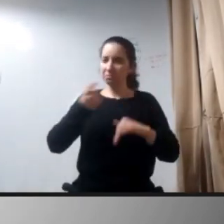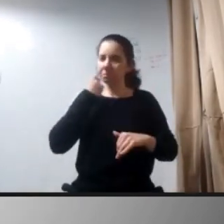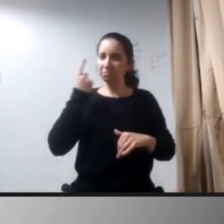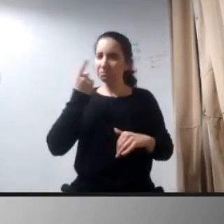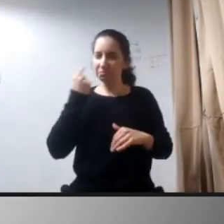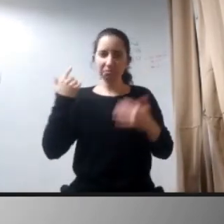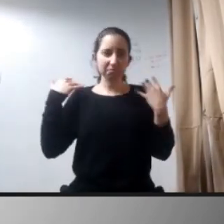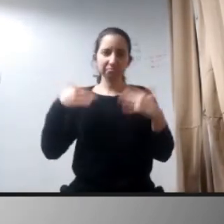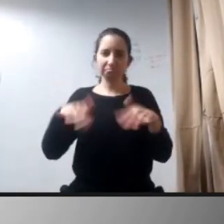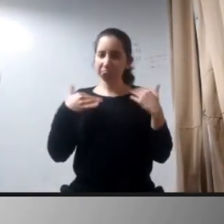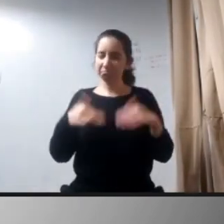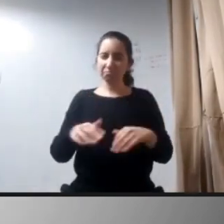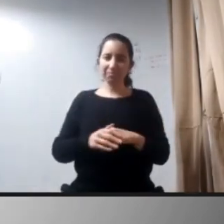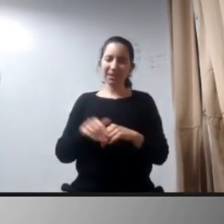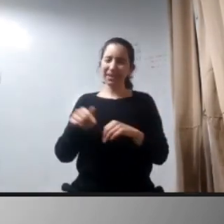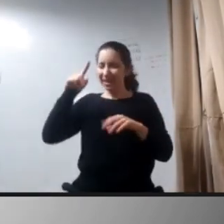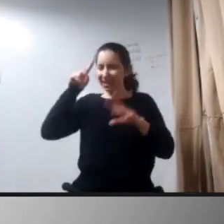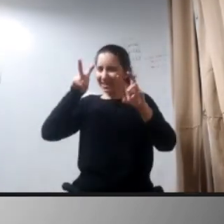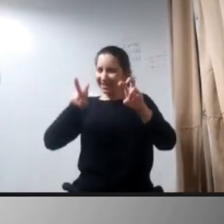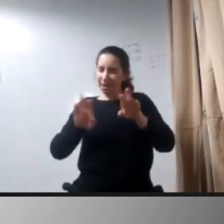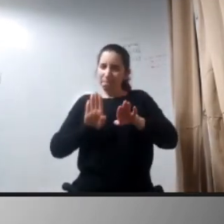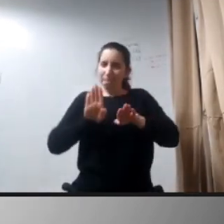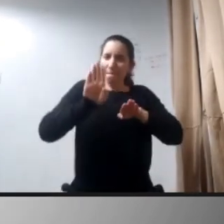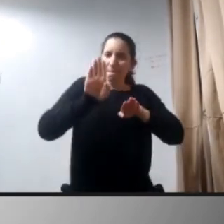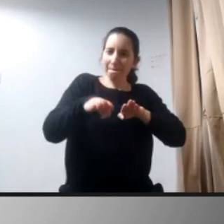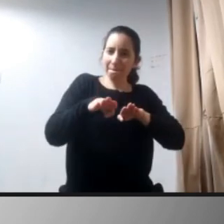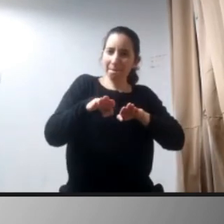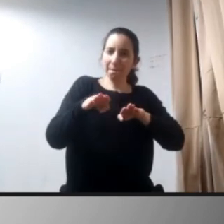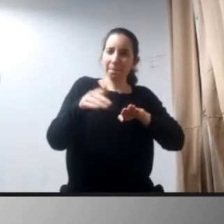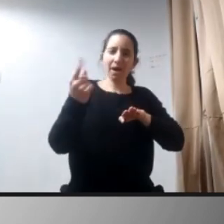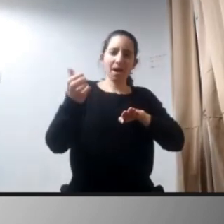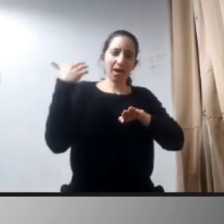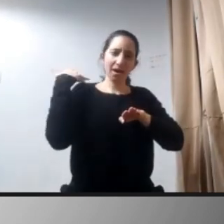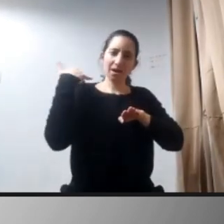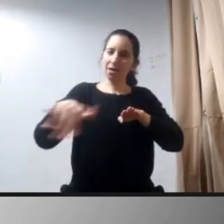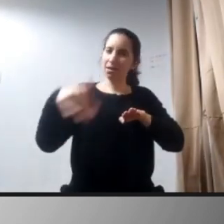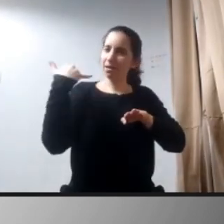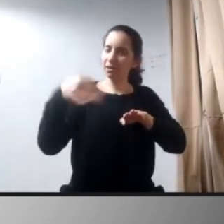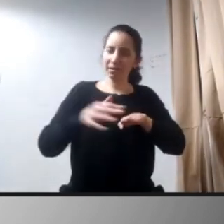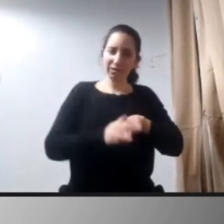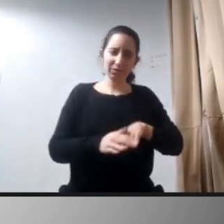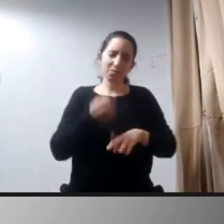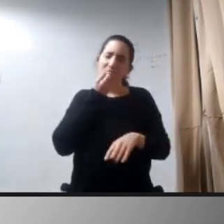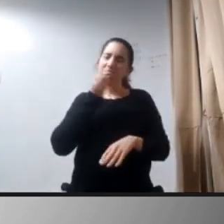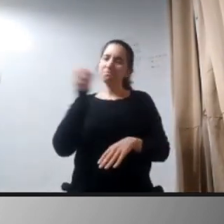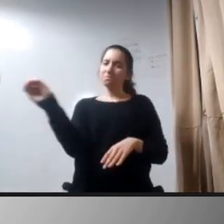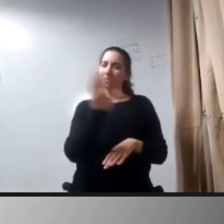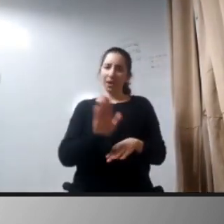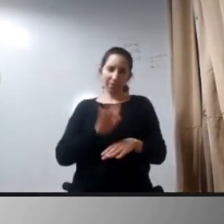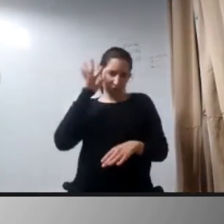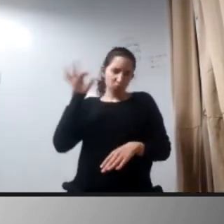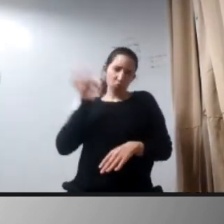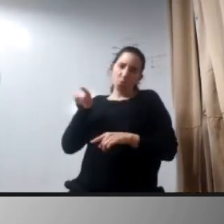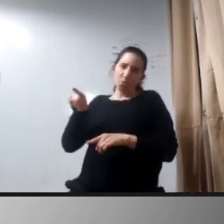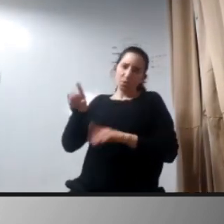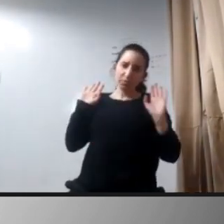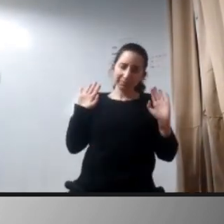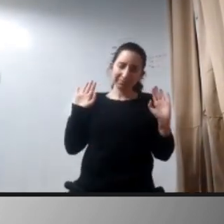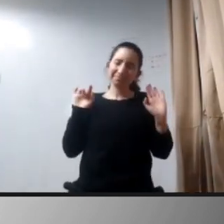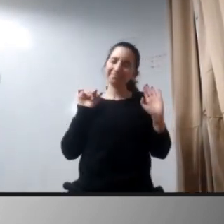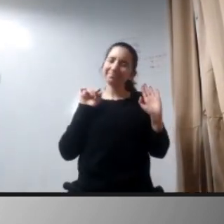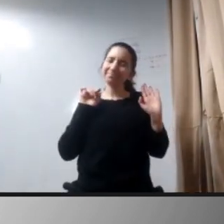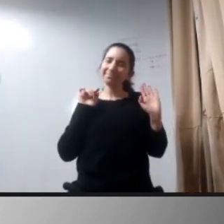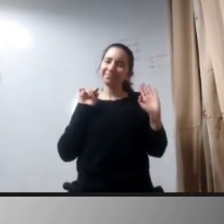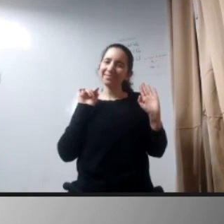realmente es un paso adelante que se está dando que me parece que es maravilloso desde mi punto de vista, porque yo